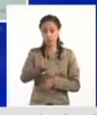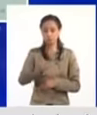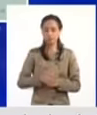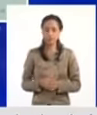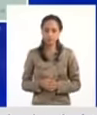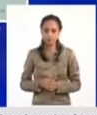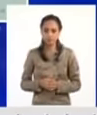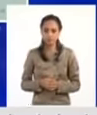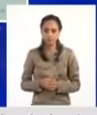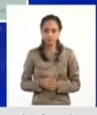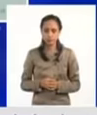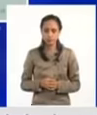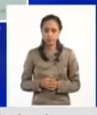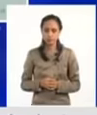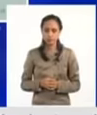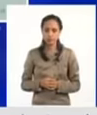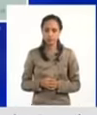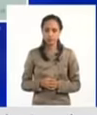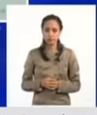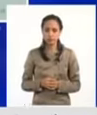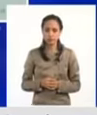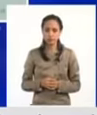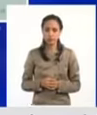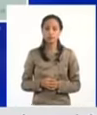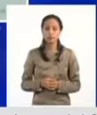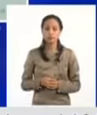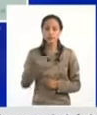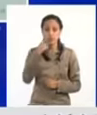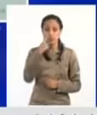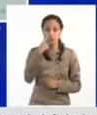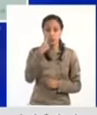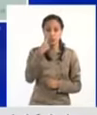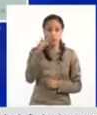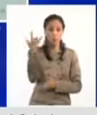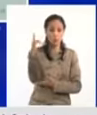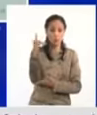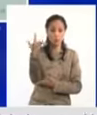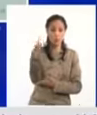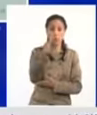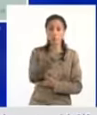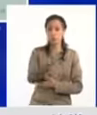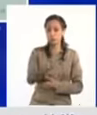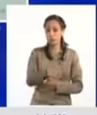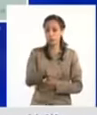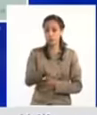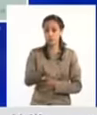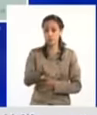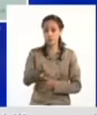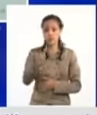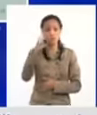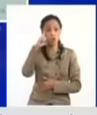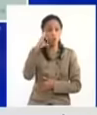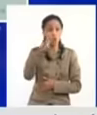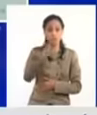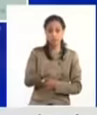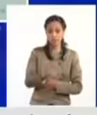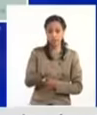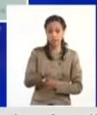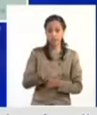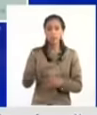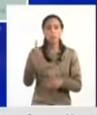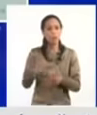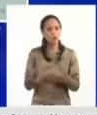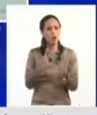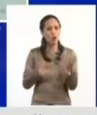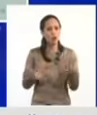Contramaestre 41 cada uno, Palma Soriano 29, San Luis 20, pero hay casos diagnosticados también de Guamá,